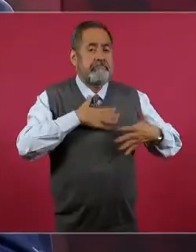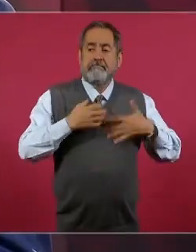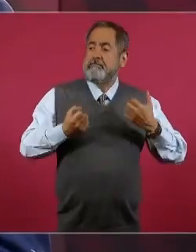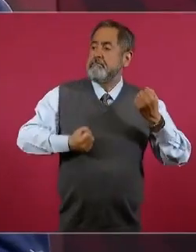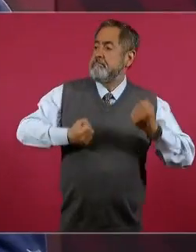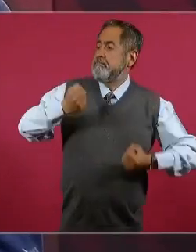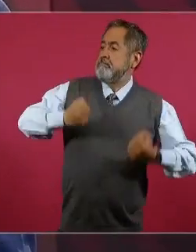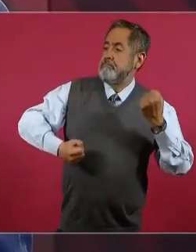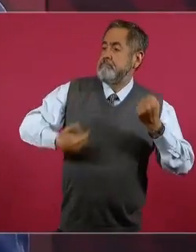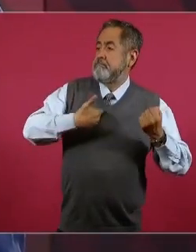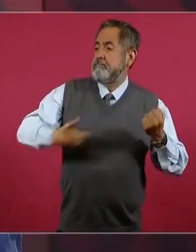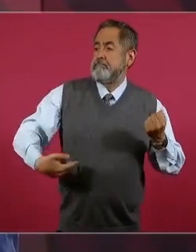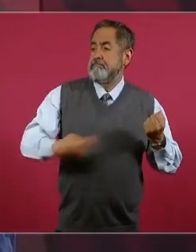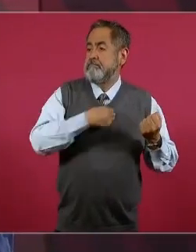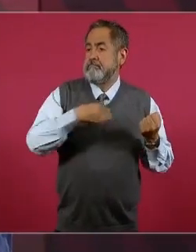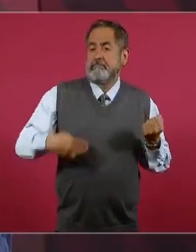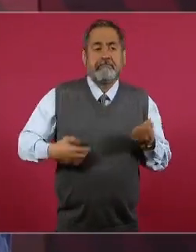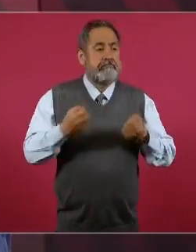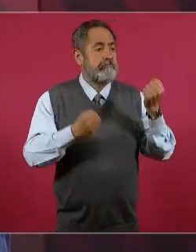para el presidente,